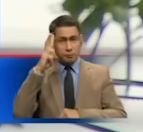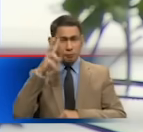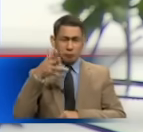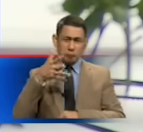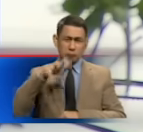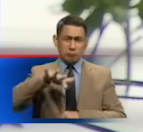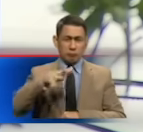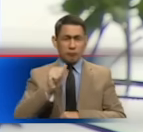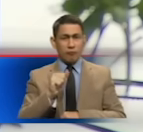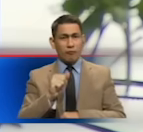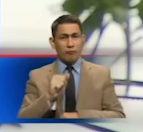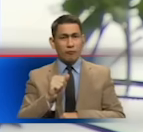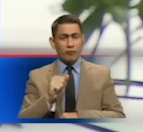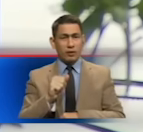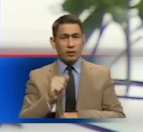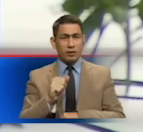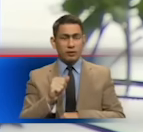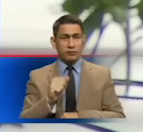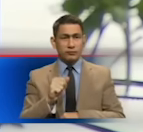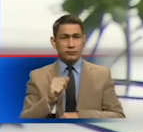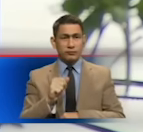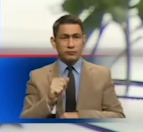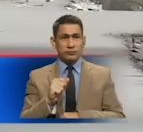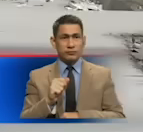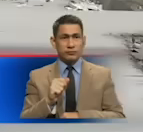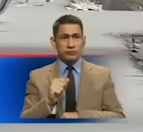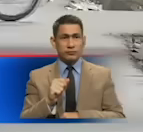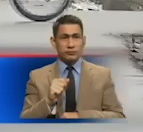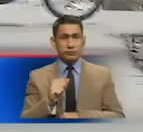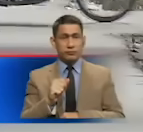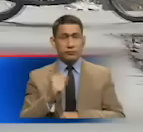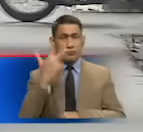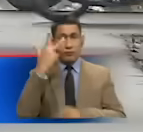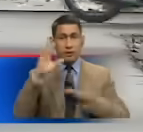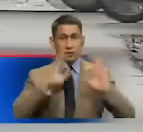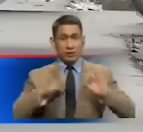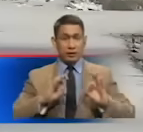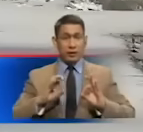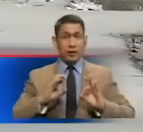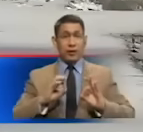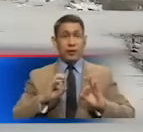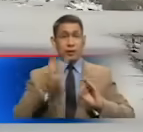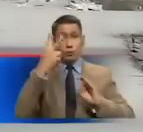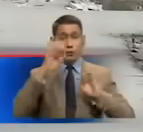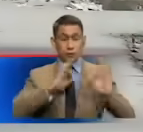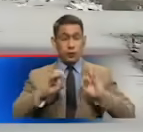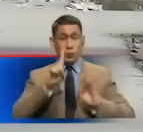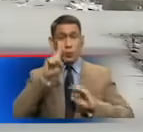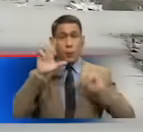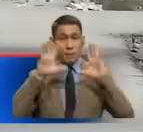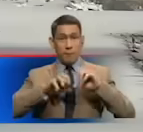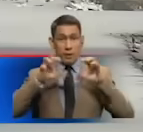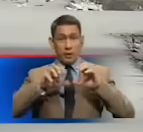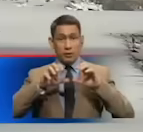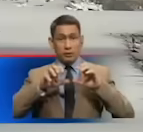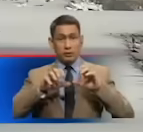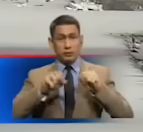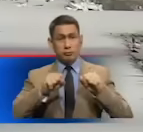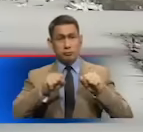como una ráfaga de... Al uno le dieron tres, al perro dos, cinco, aquí tres, acá